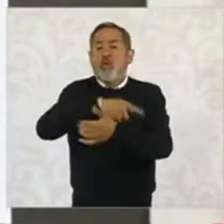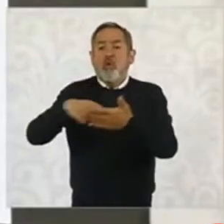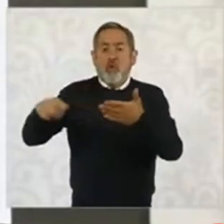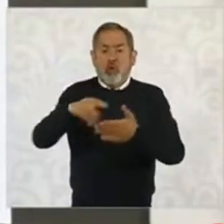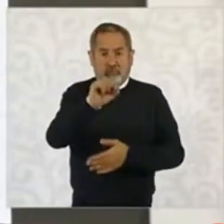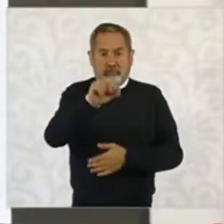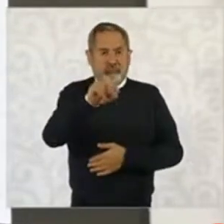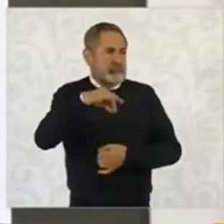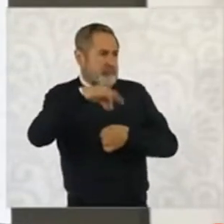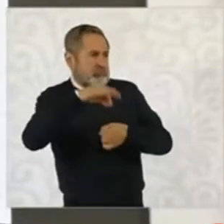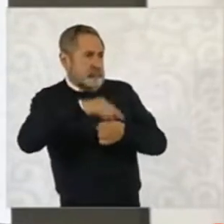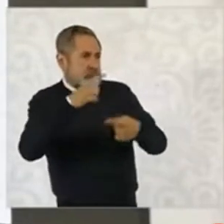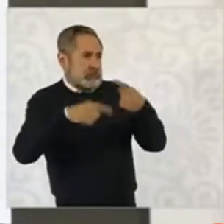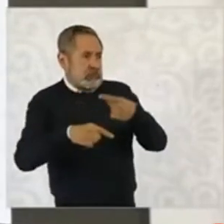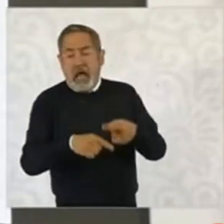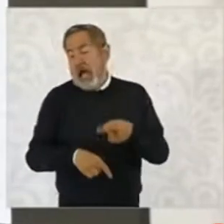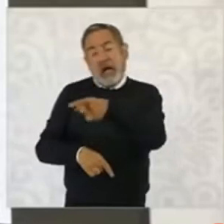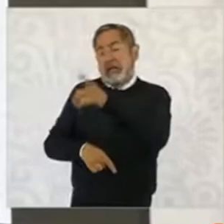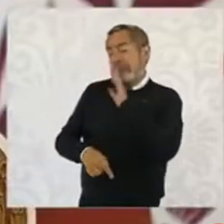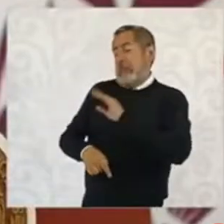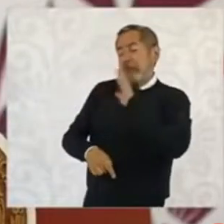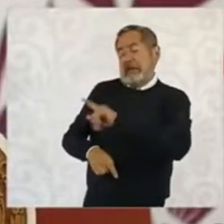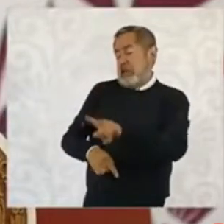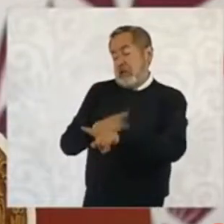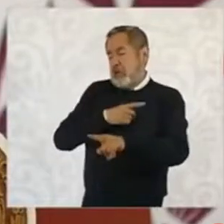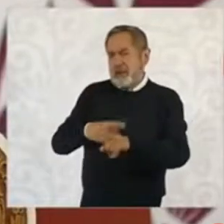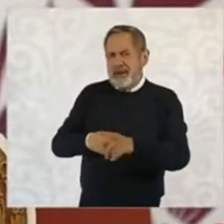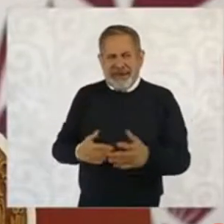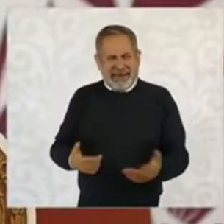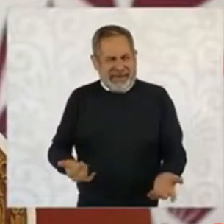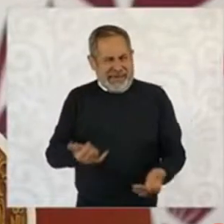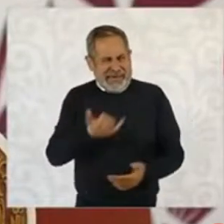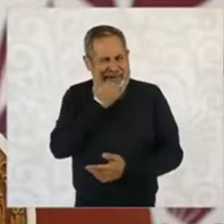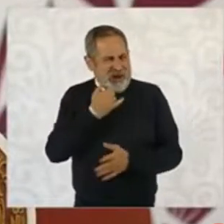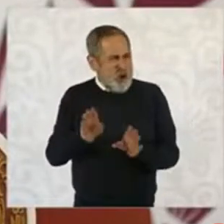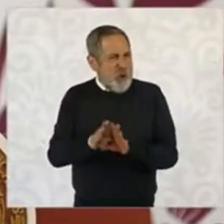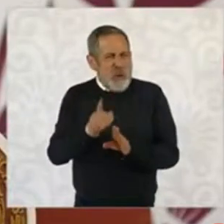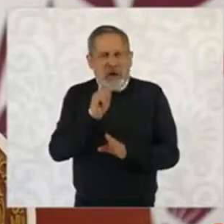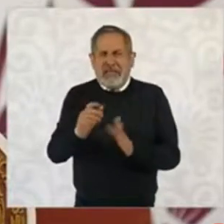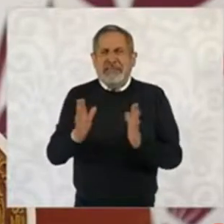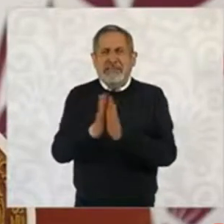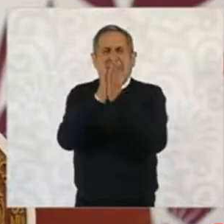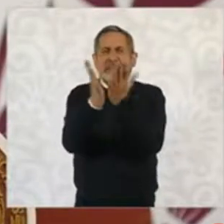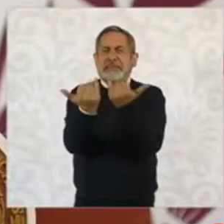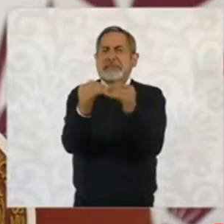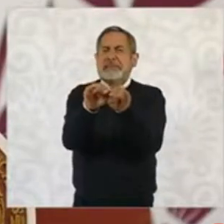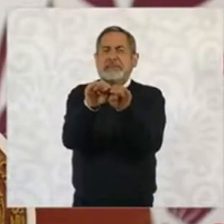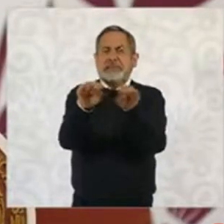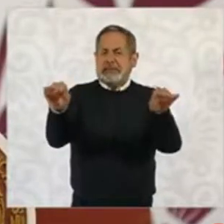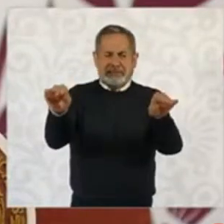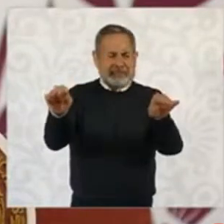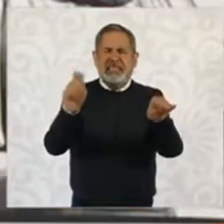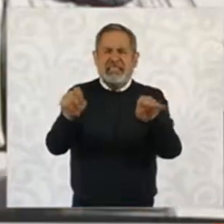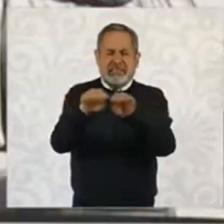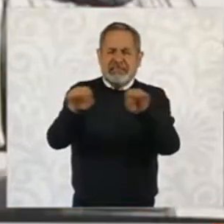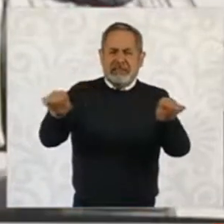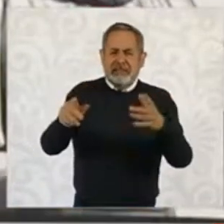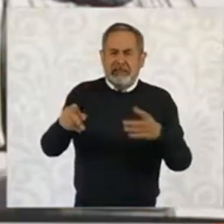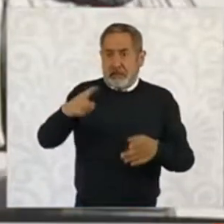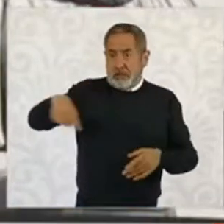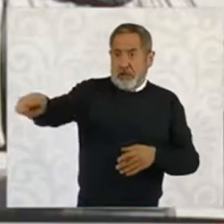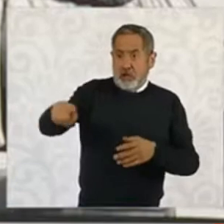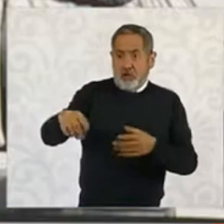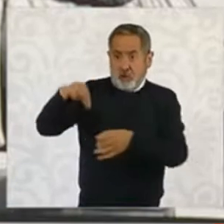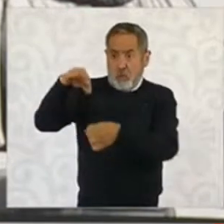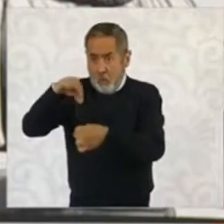la democracia? Ahora sí que alguien me explique. ¿Cómo es que cuando decide el pueblo es autoritario y cuando